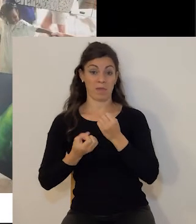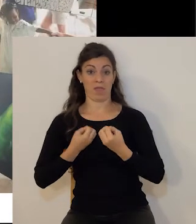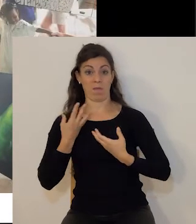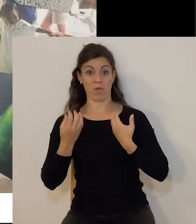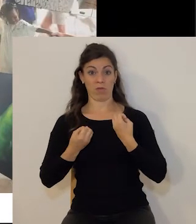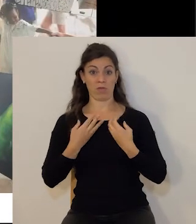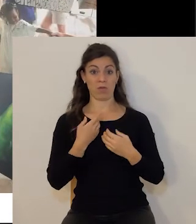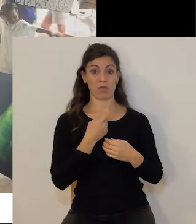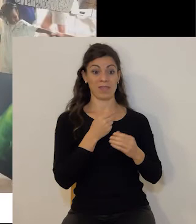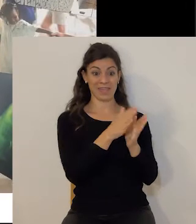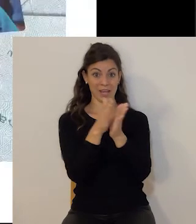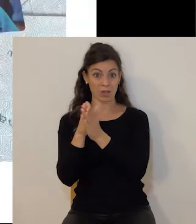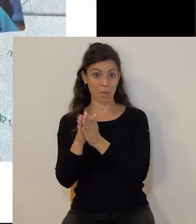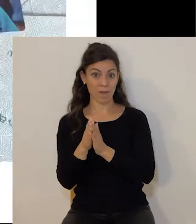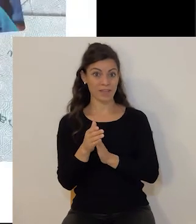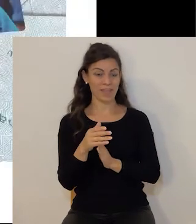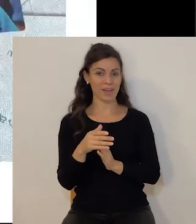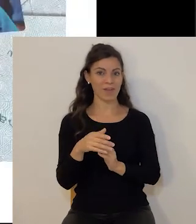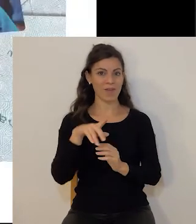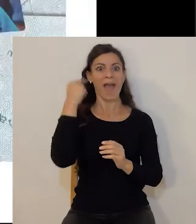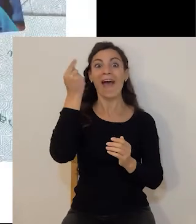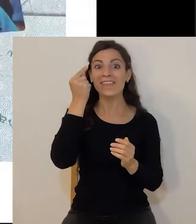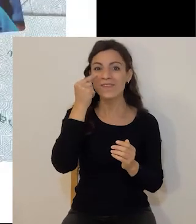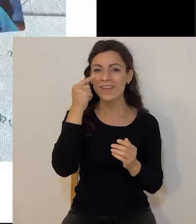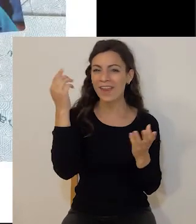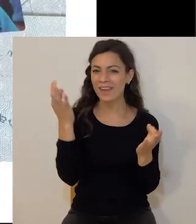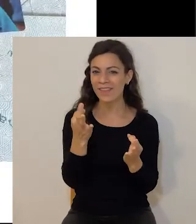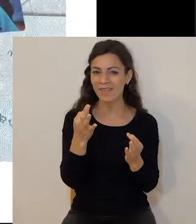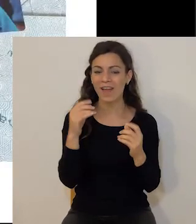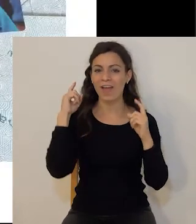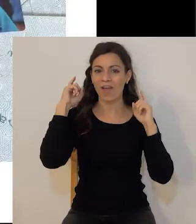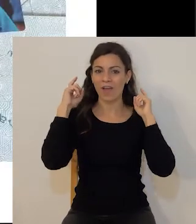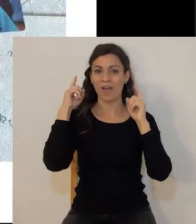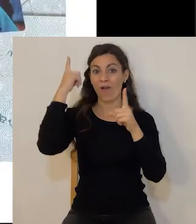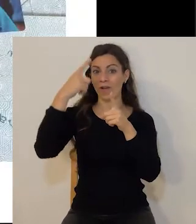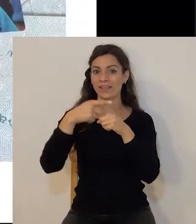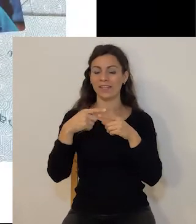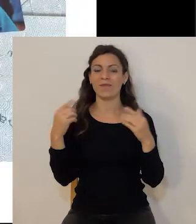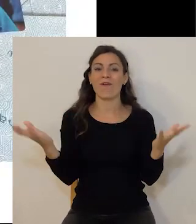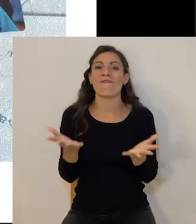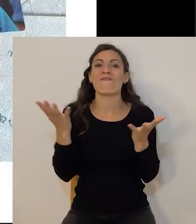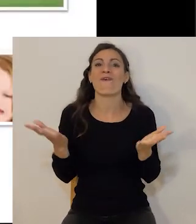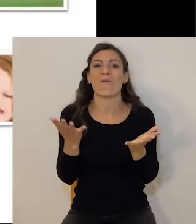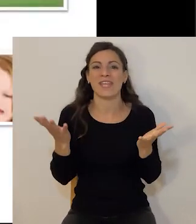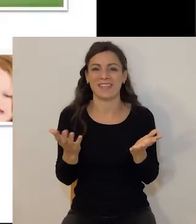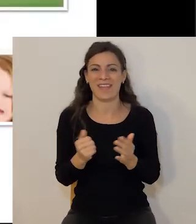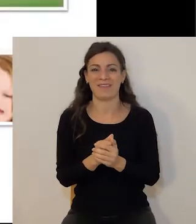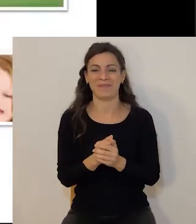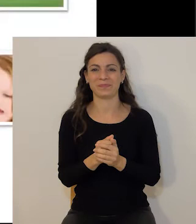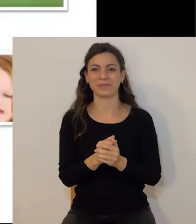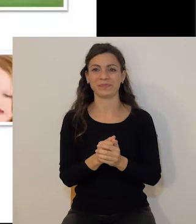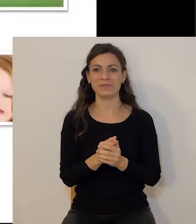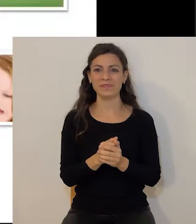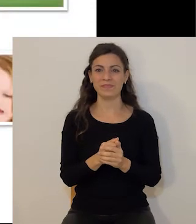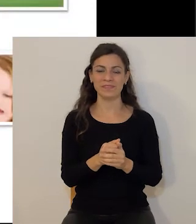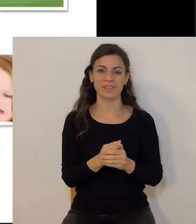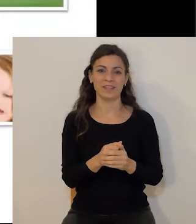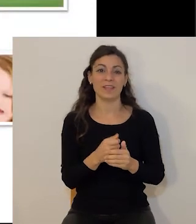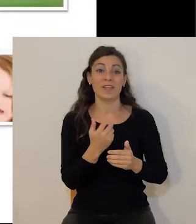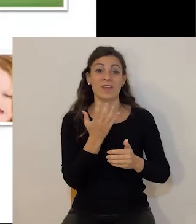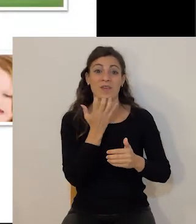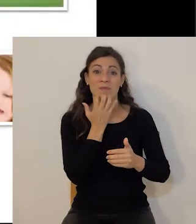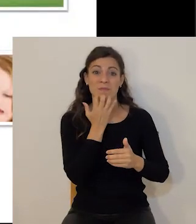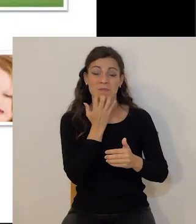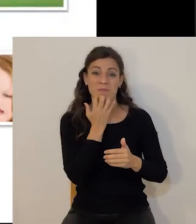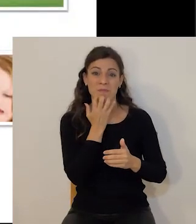resto de compañeros tengan que adivinar, ¿no? Para fomentar, ¿no? Hablar en relación a recursos, ponerles